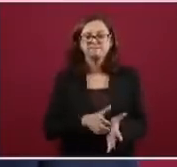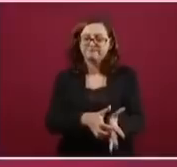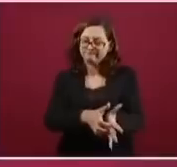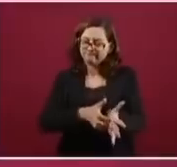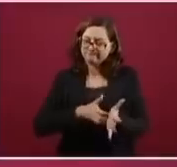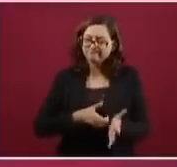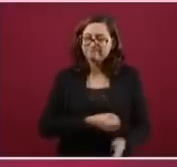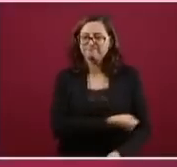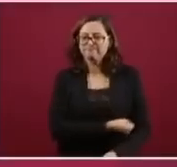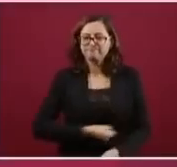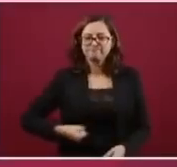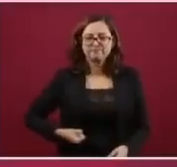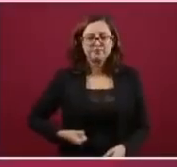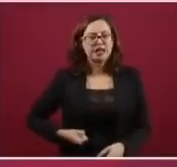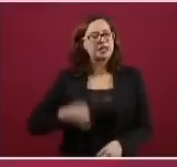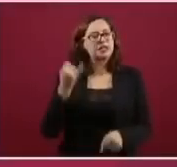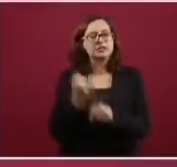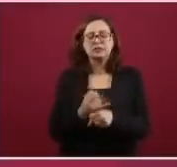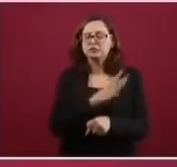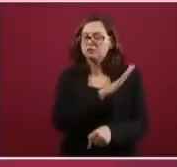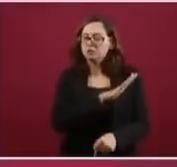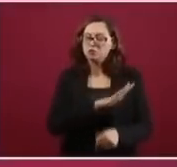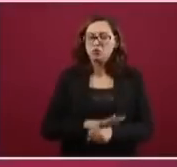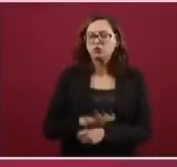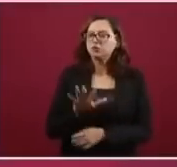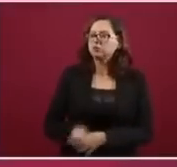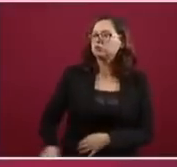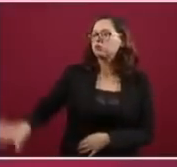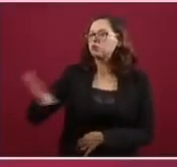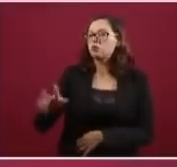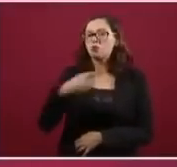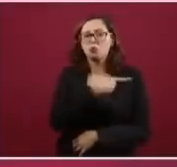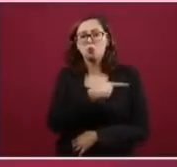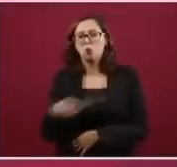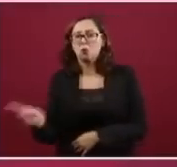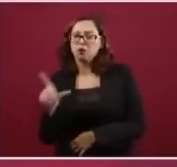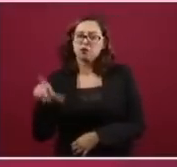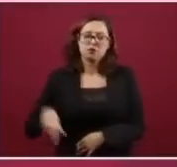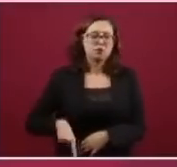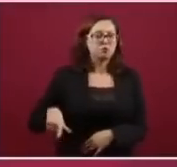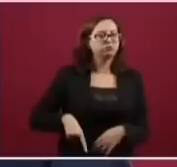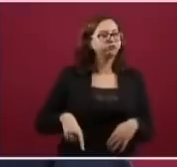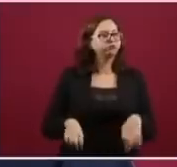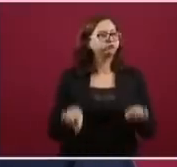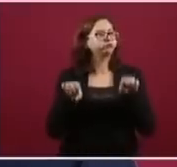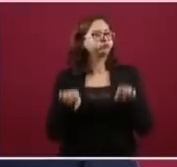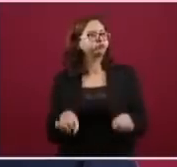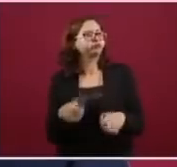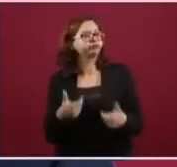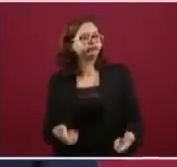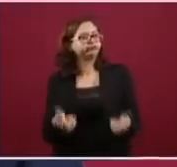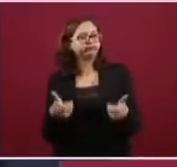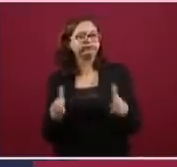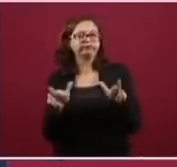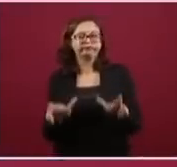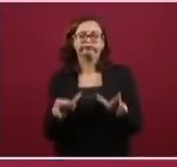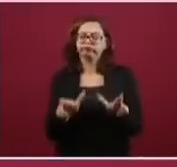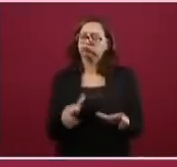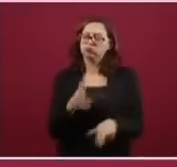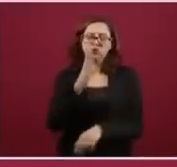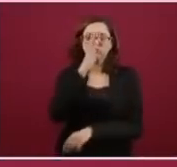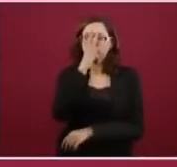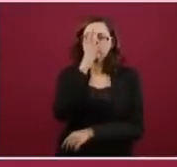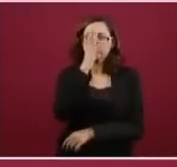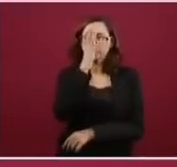porque no puede haber gobierno rico con pueblo pobre esta es la principal fuente de